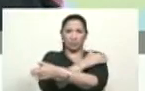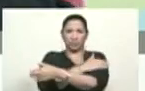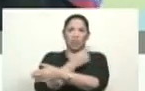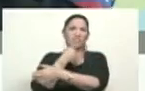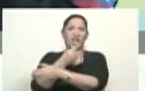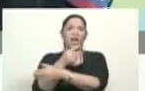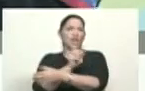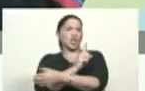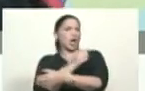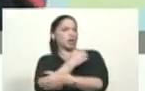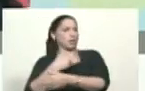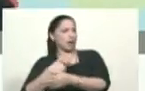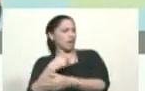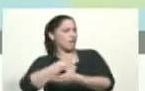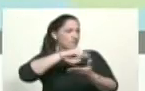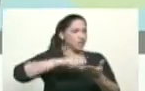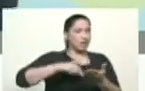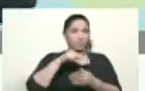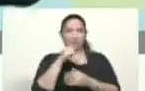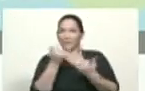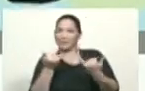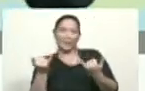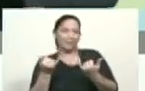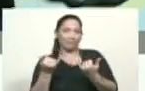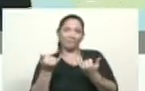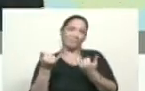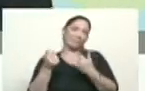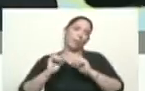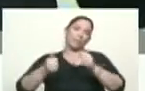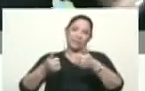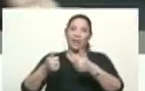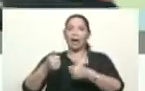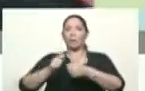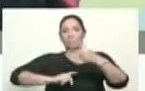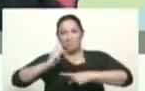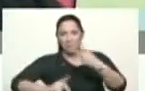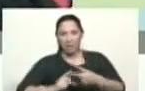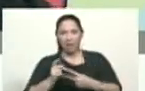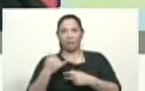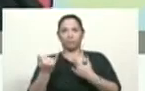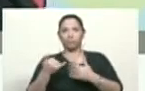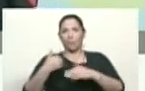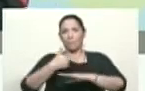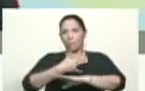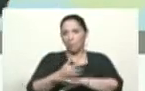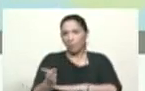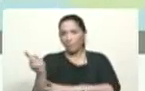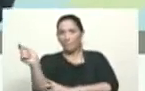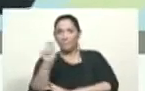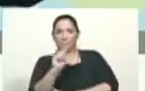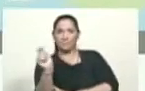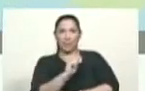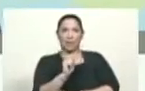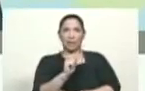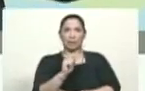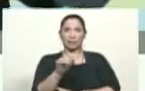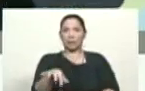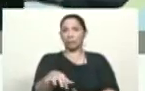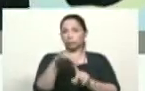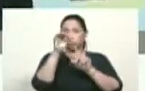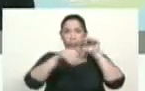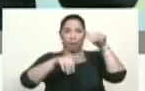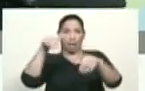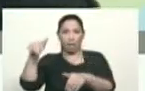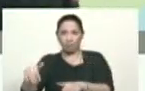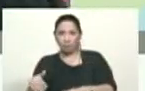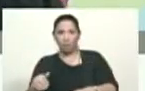activaron el plan. Y tenían que transcurrir estos meses y darse estos fenómenos políticos, las elecciones, la